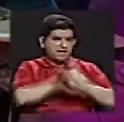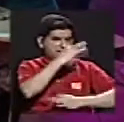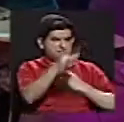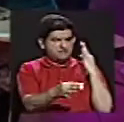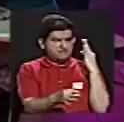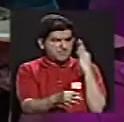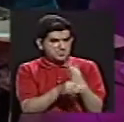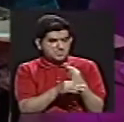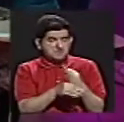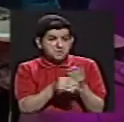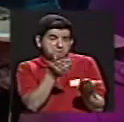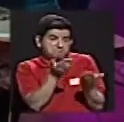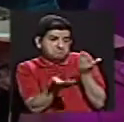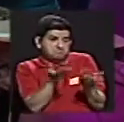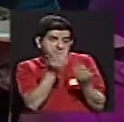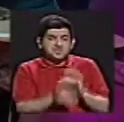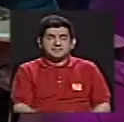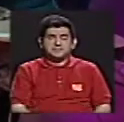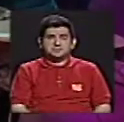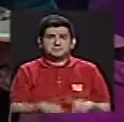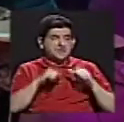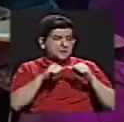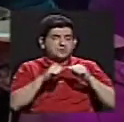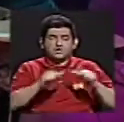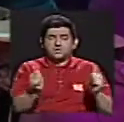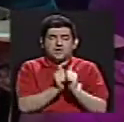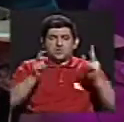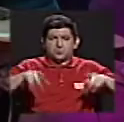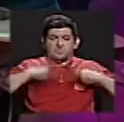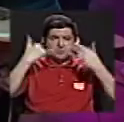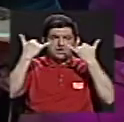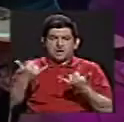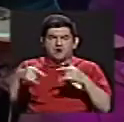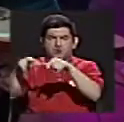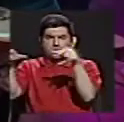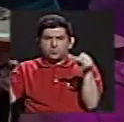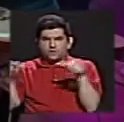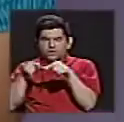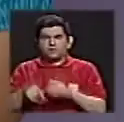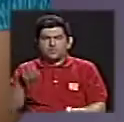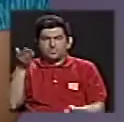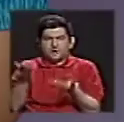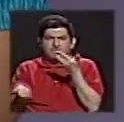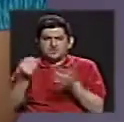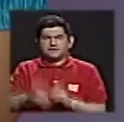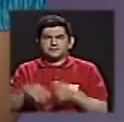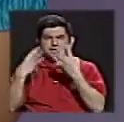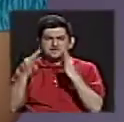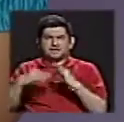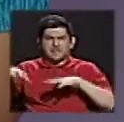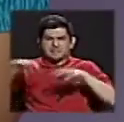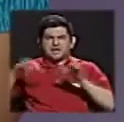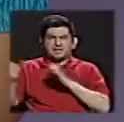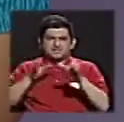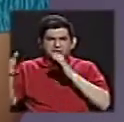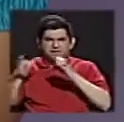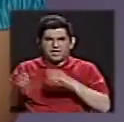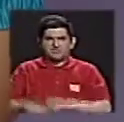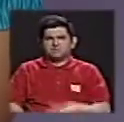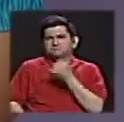actividades, llamémosle, de subsistencia a terrenos que se convierten en terrenos para actividades más bien